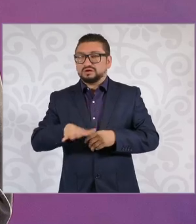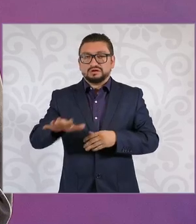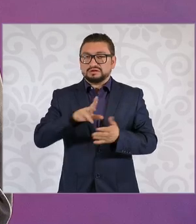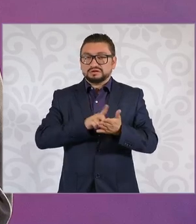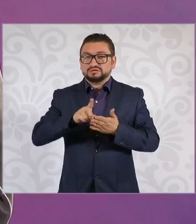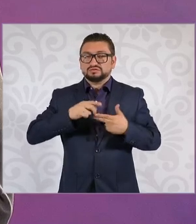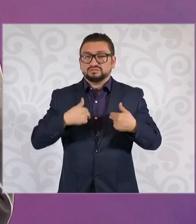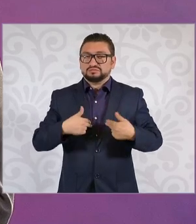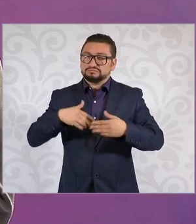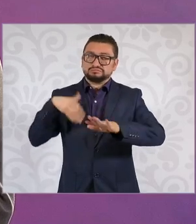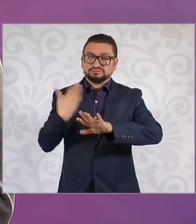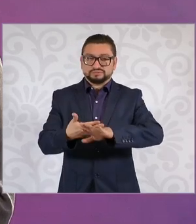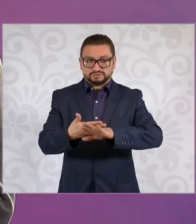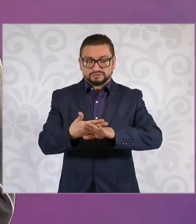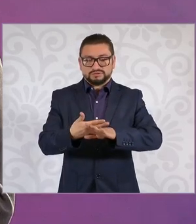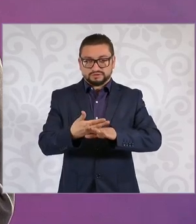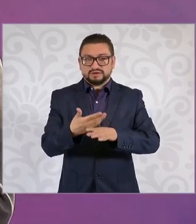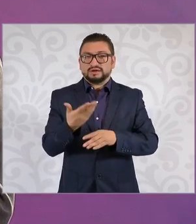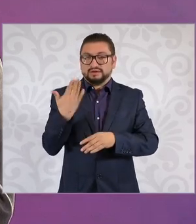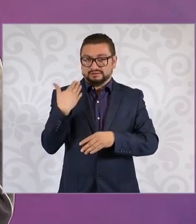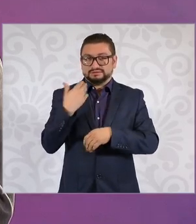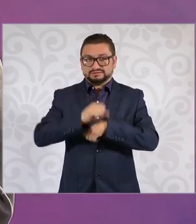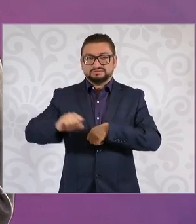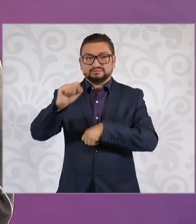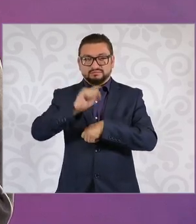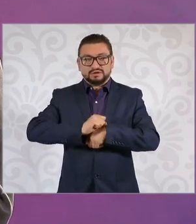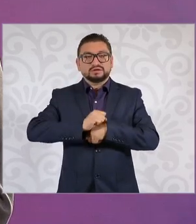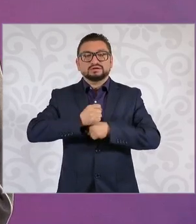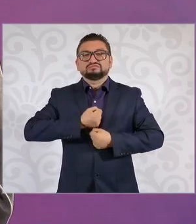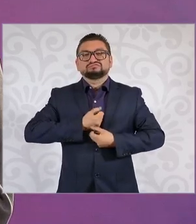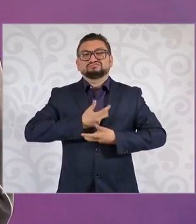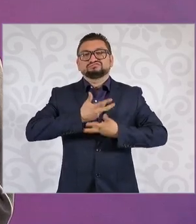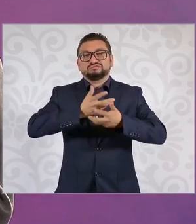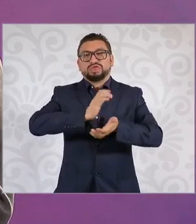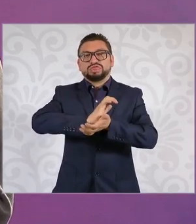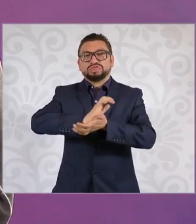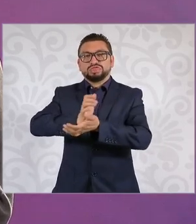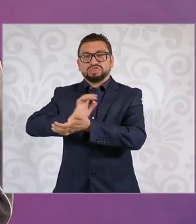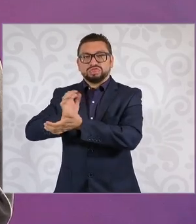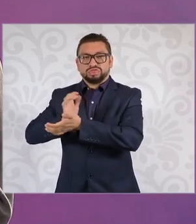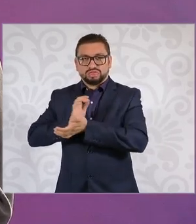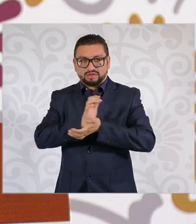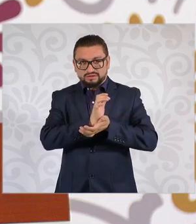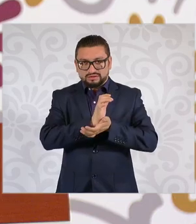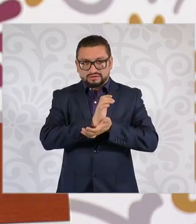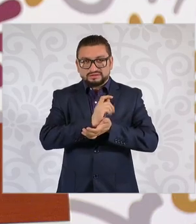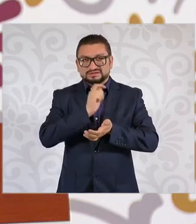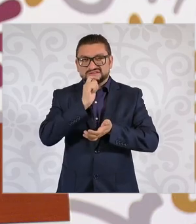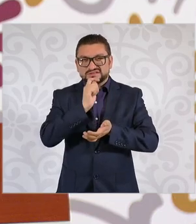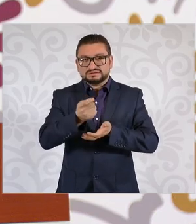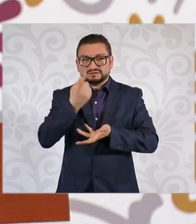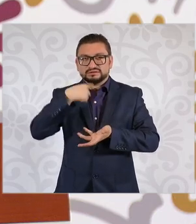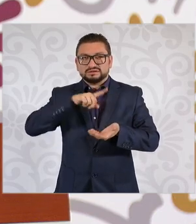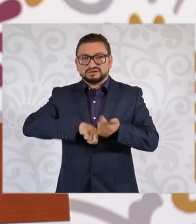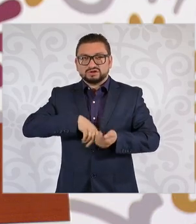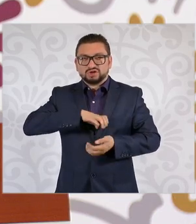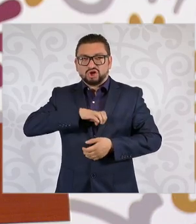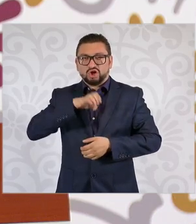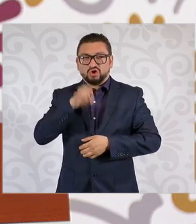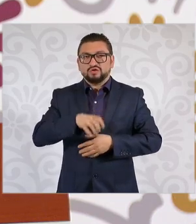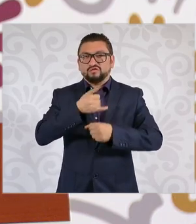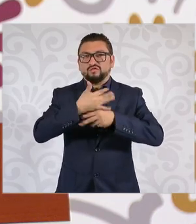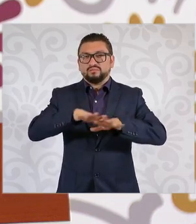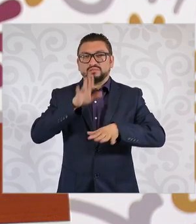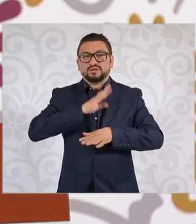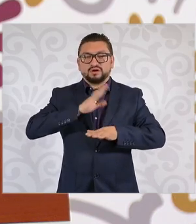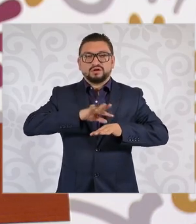humanos. En la última semana surgieron expresiones discriminatorias que generan discursos de odio y desinformación